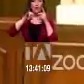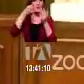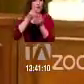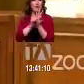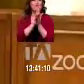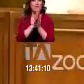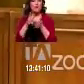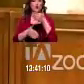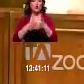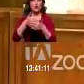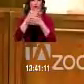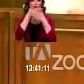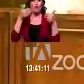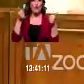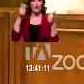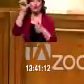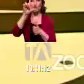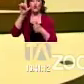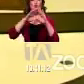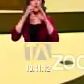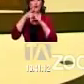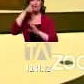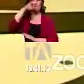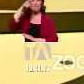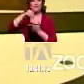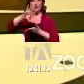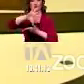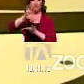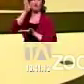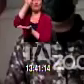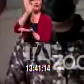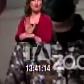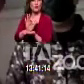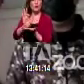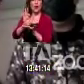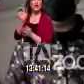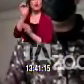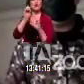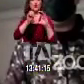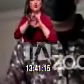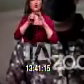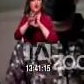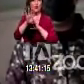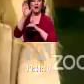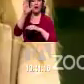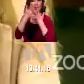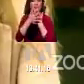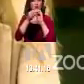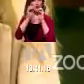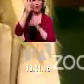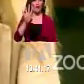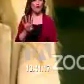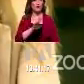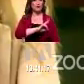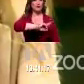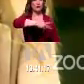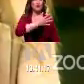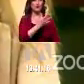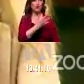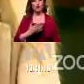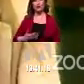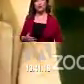procesal, quien este lunes compareció a la Comisión de Fiscalización de la Asamblea Nacional vía Zoom desde la cárcel 4. La vicepresidenta de